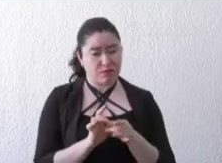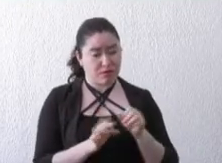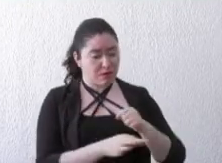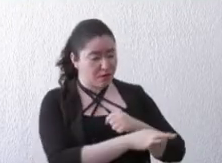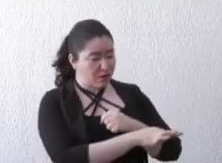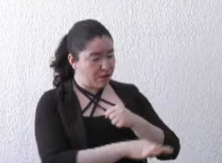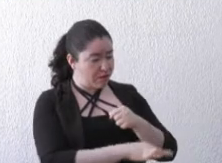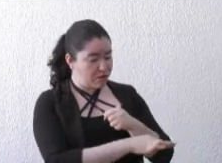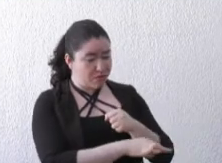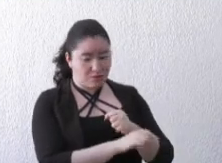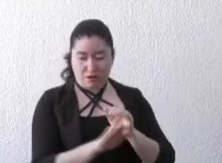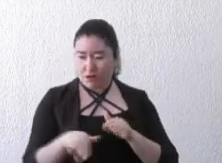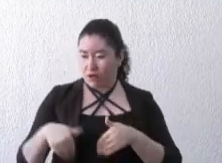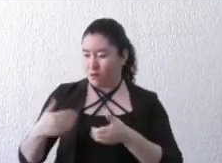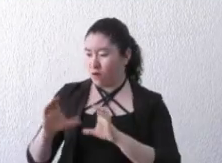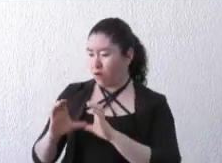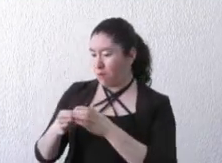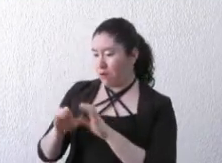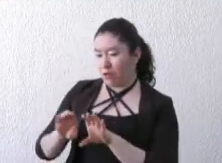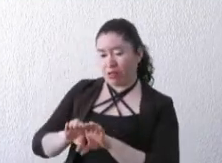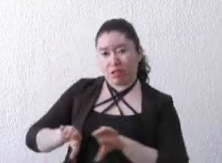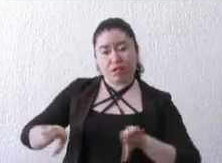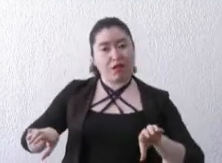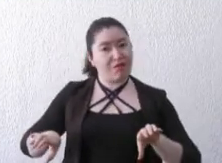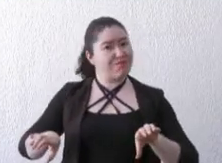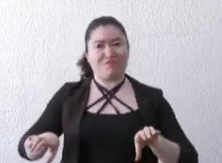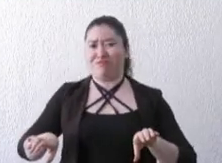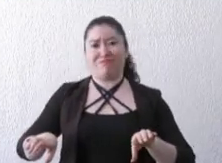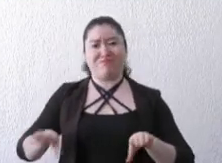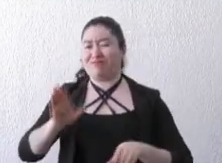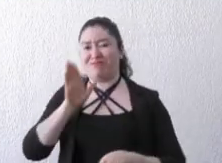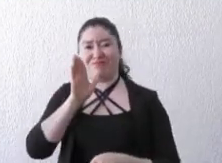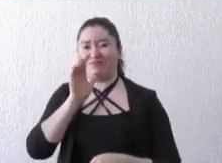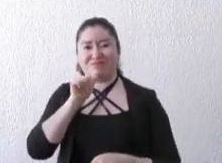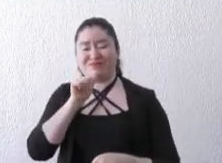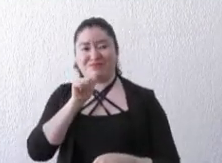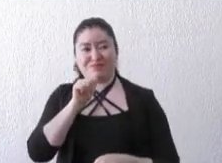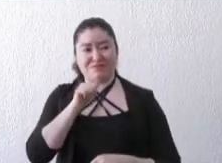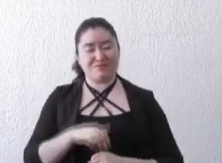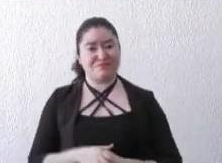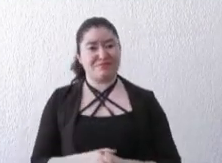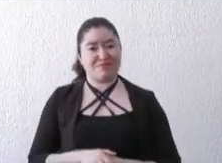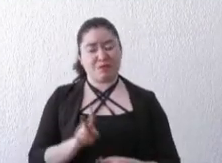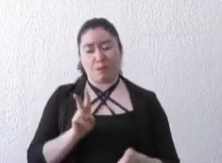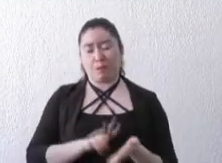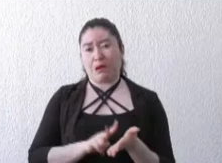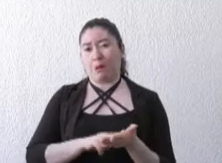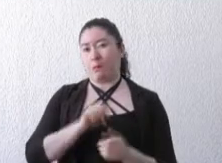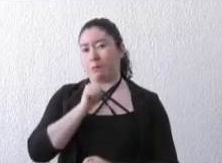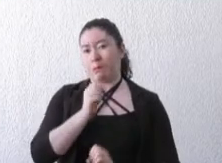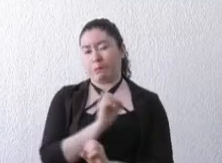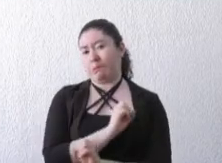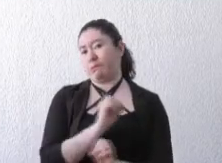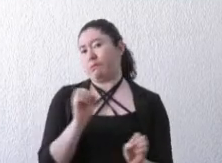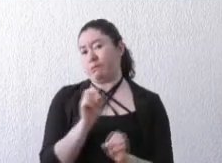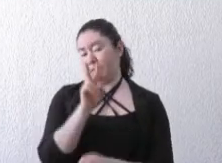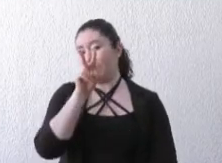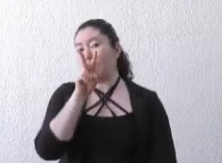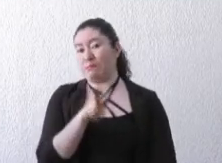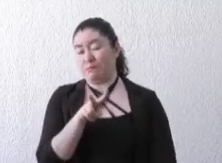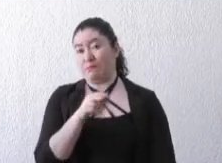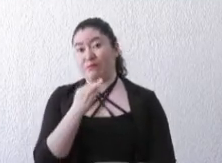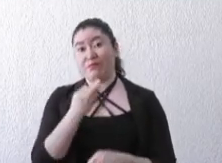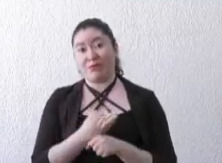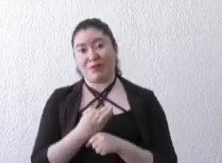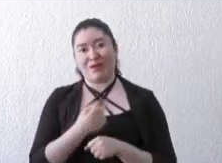las comunidades para las que es pensada y para las que es creada no vale nada. Y hoy precisamente celebramos